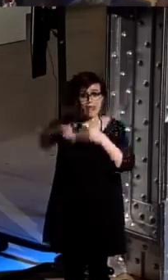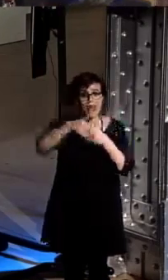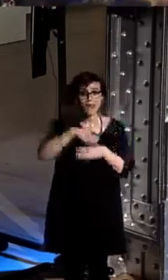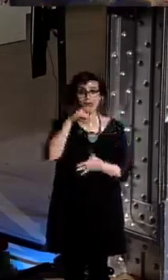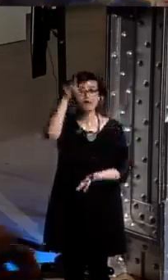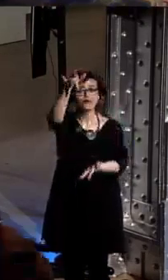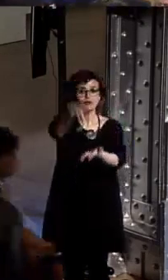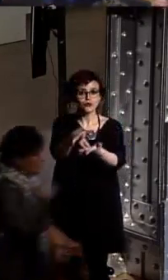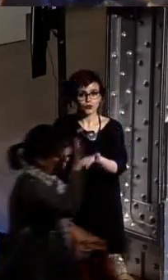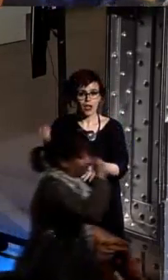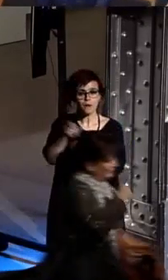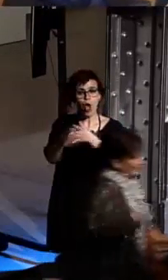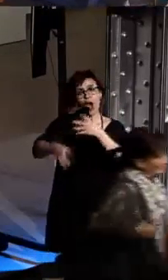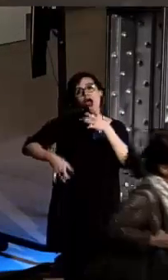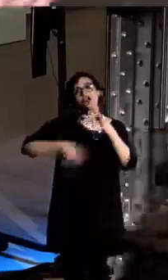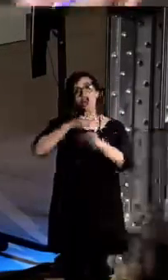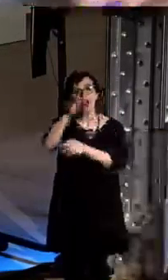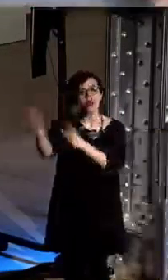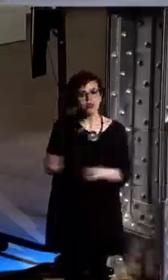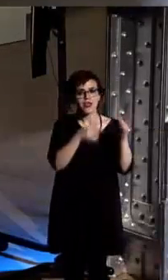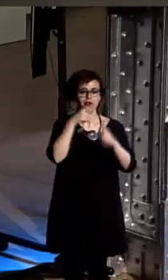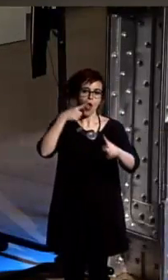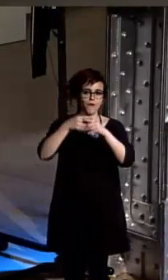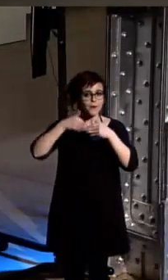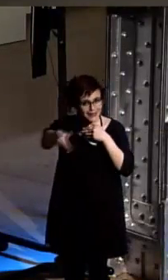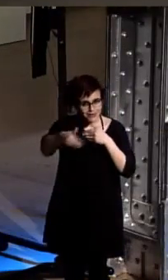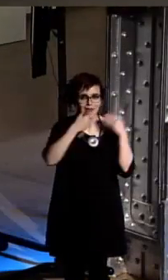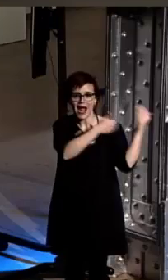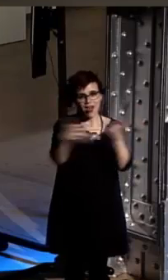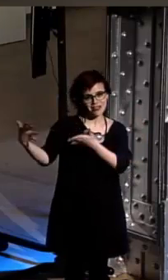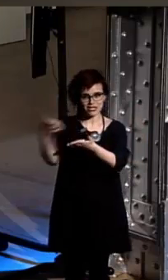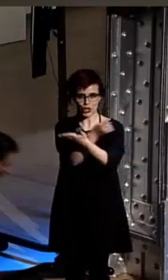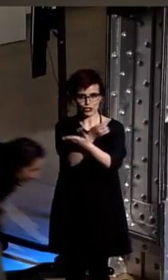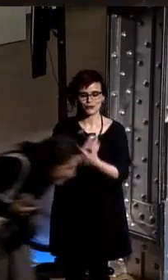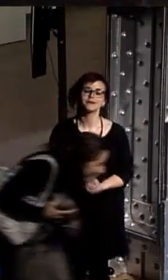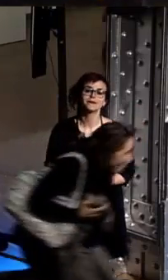próxima edición del Futuro por Venir. Gracias a todos, de verdad, gracias. Se nos ha hecho tardísimo.